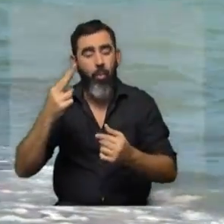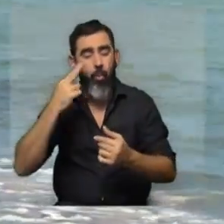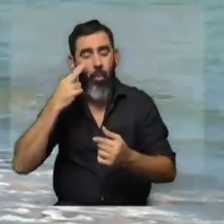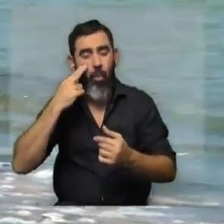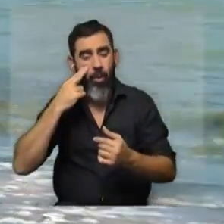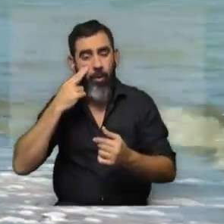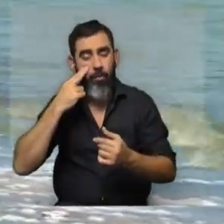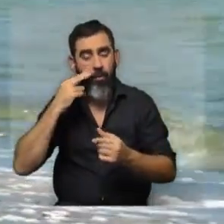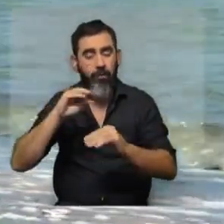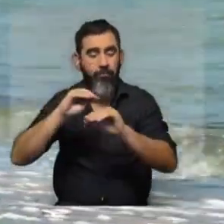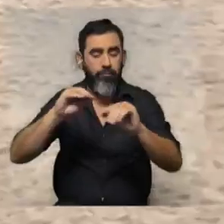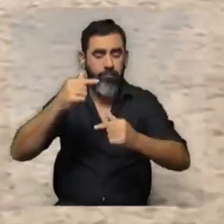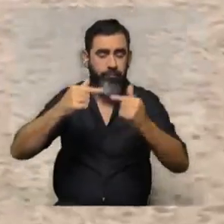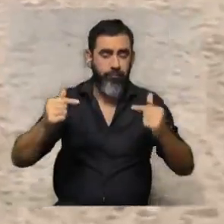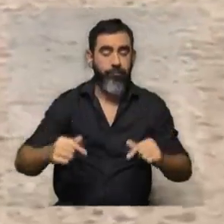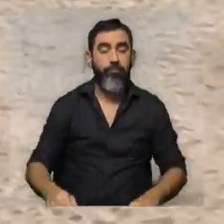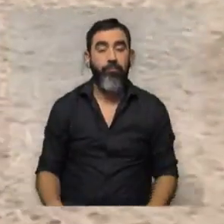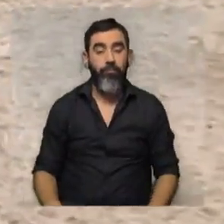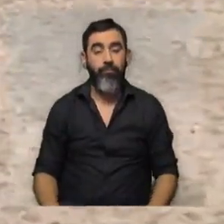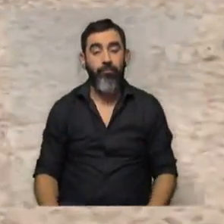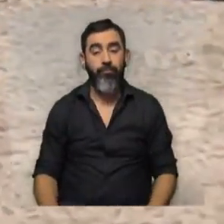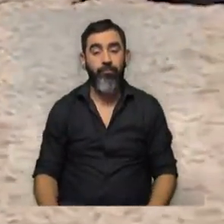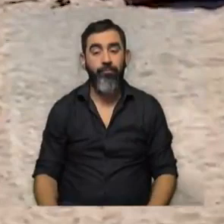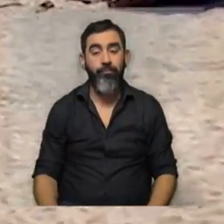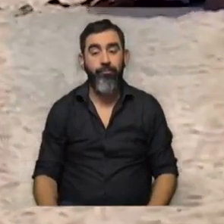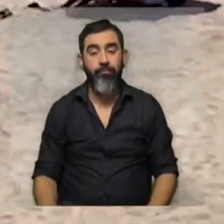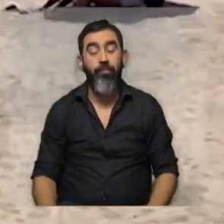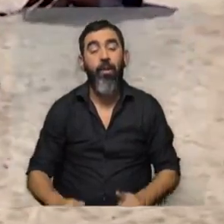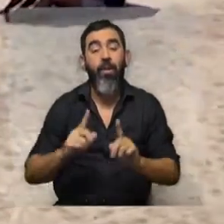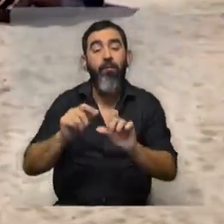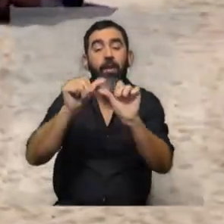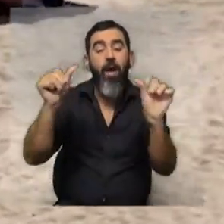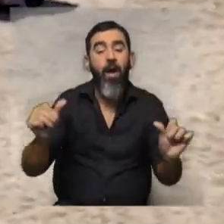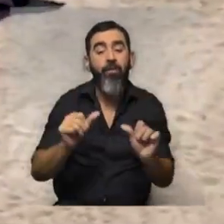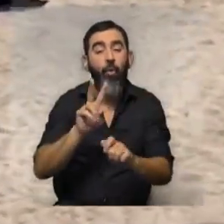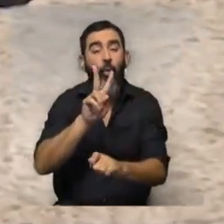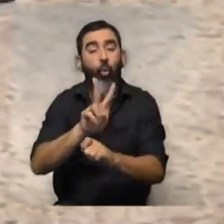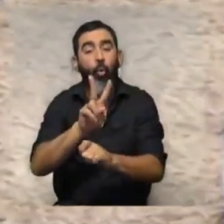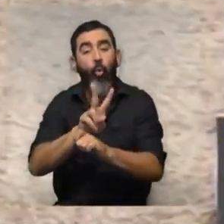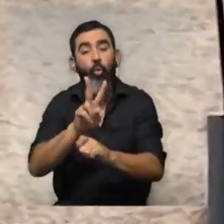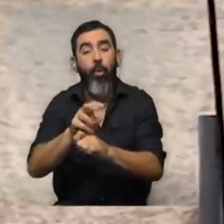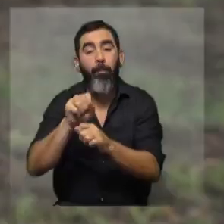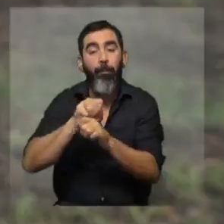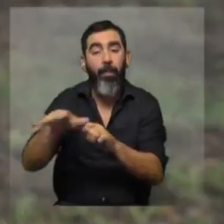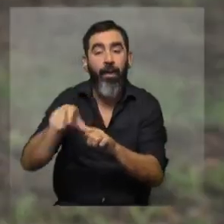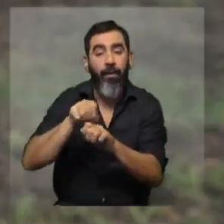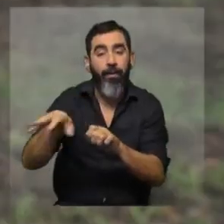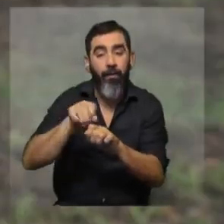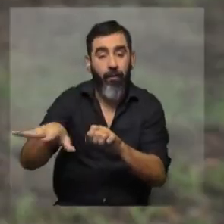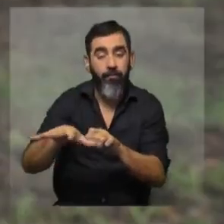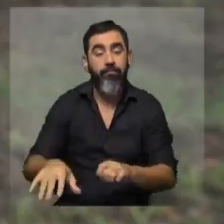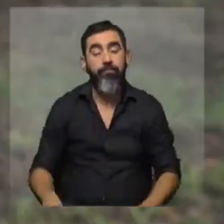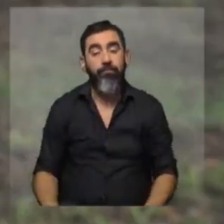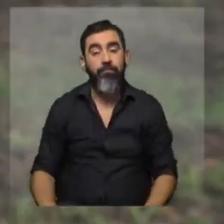los sedimentos. Entonces, lo que tenemos que hacer es controlar esas pérdidas.